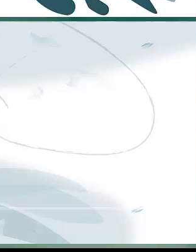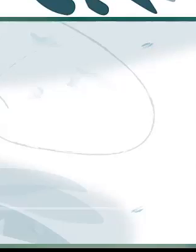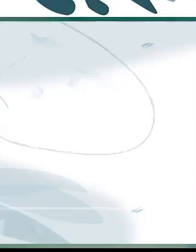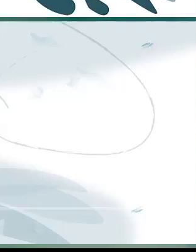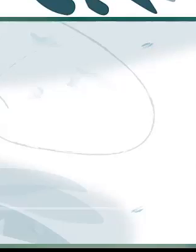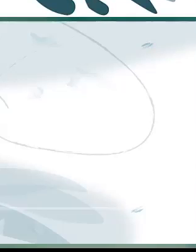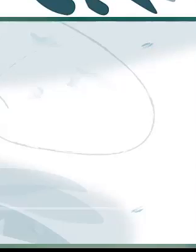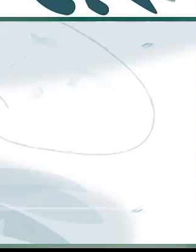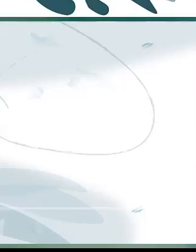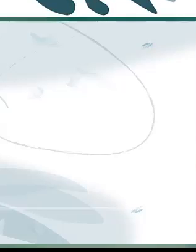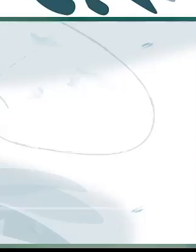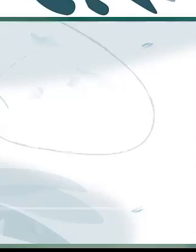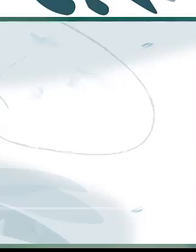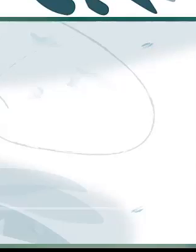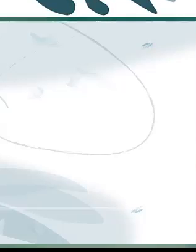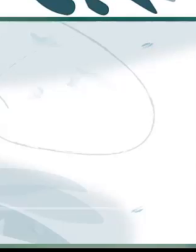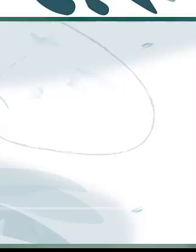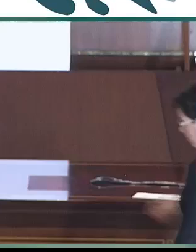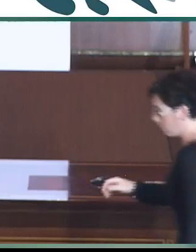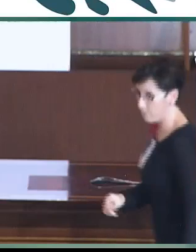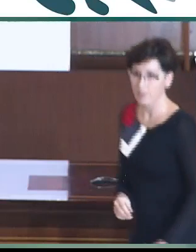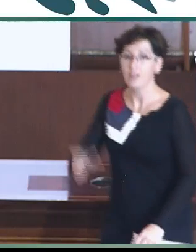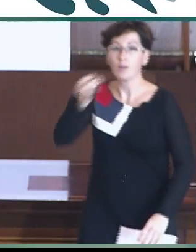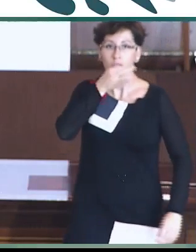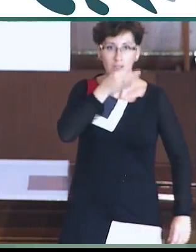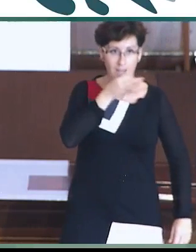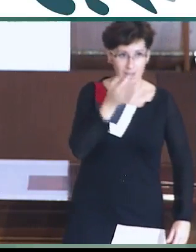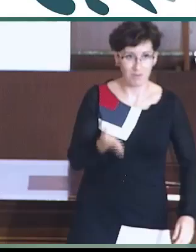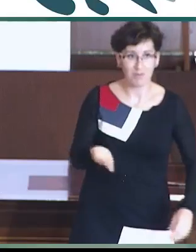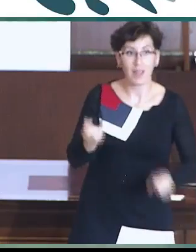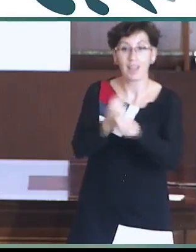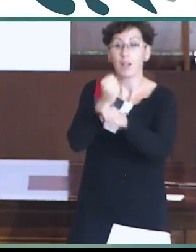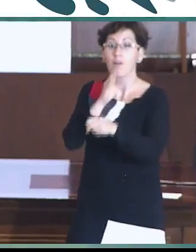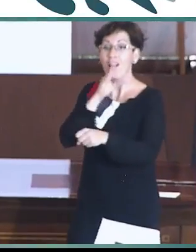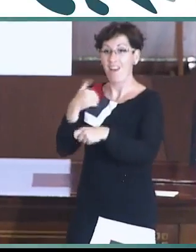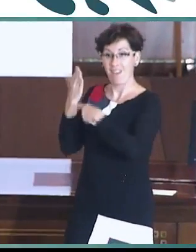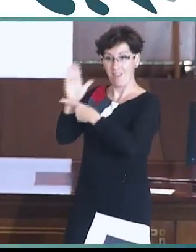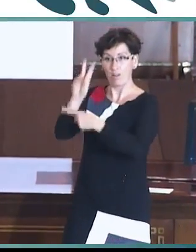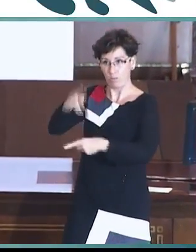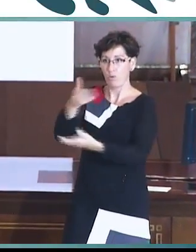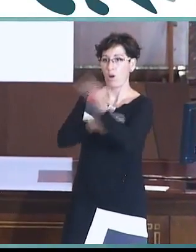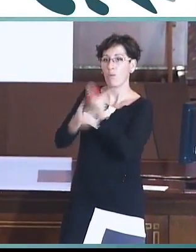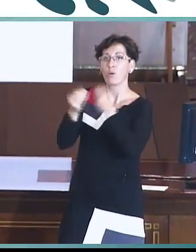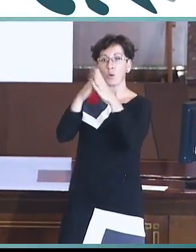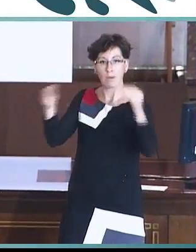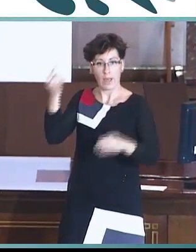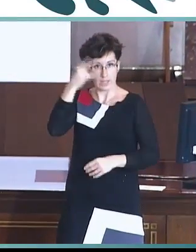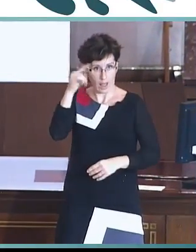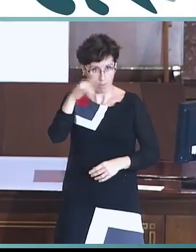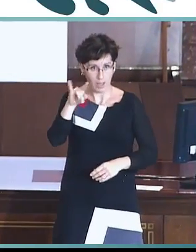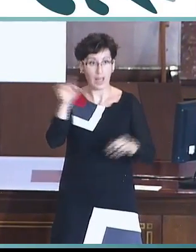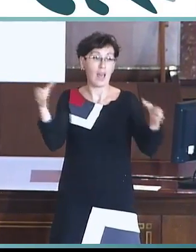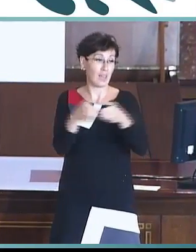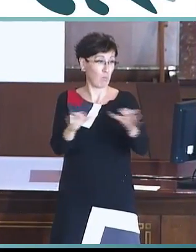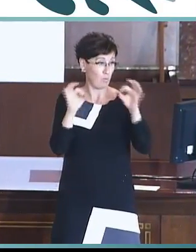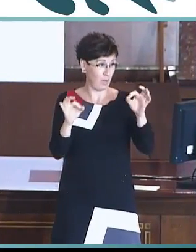Bueno, buenas tardes. El trabajo que vamos a presentar es un trabajo de colaboración entre la Universidad de Salamanca, el equipo específico